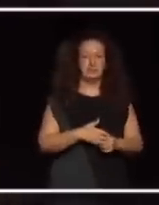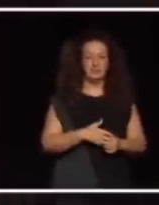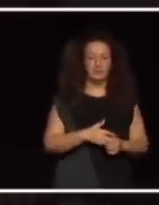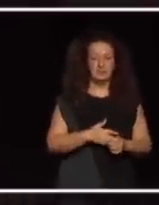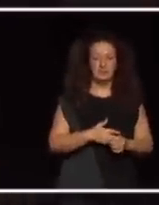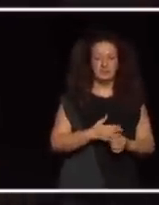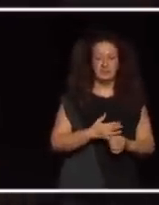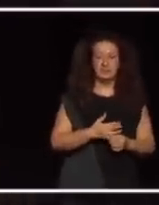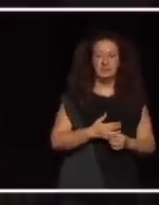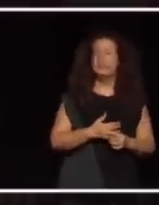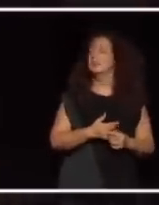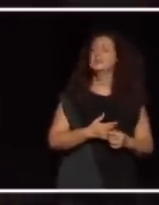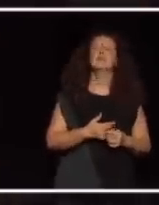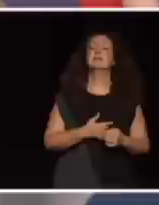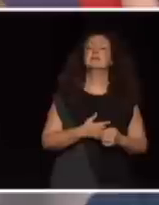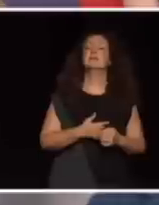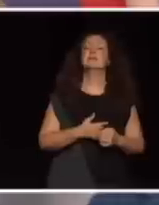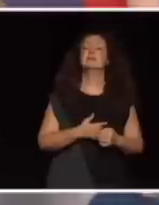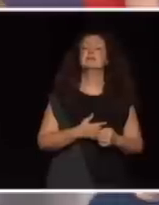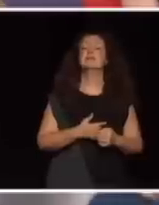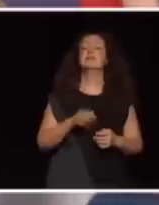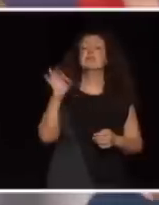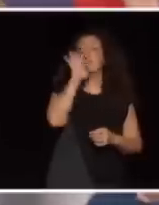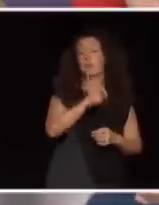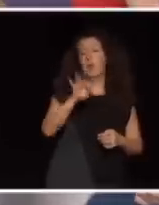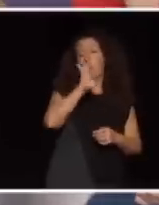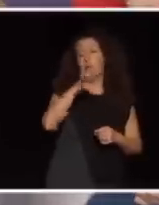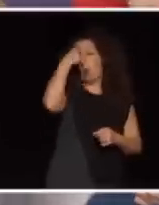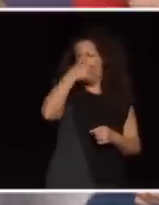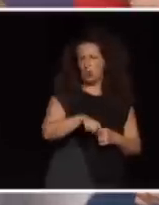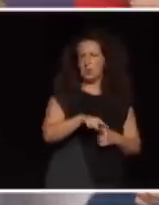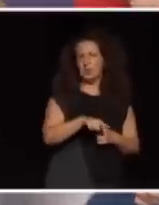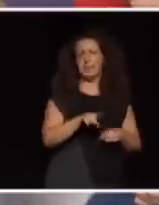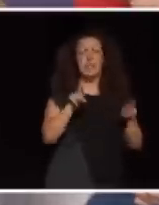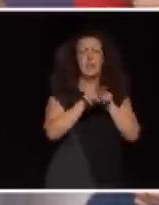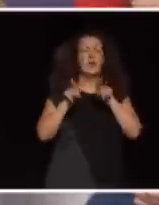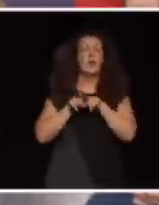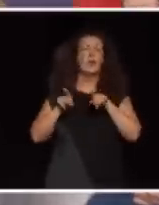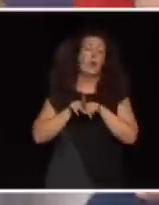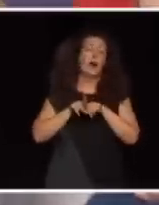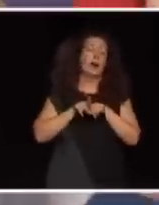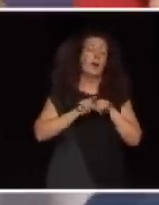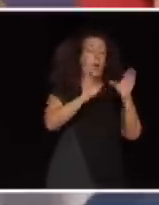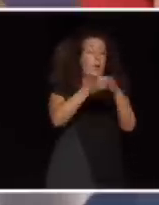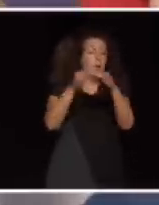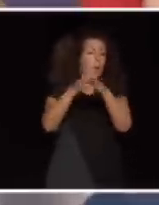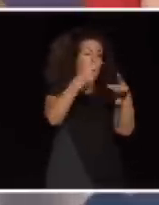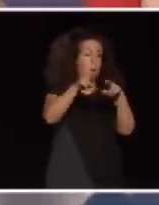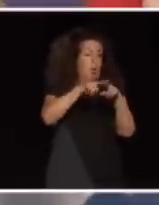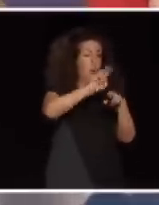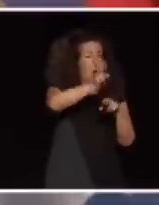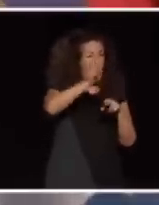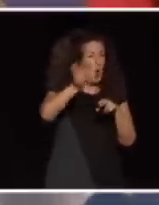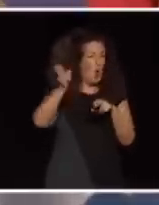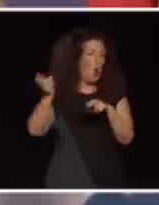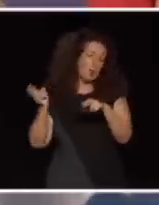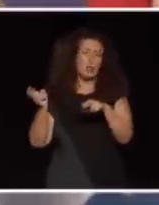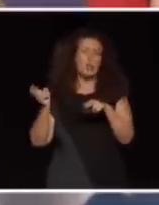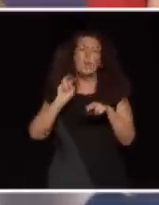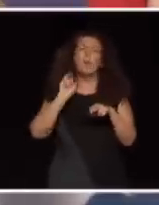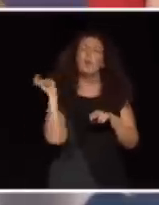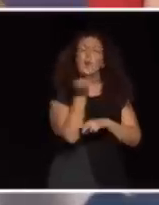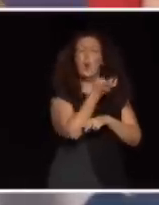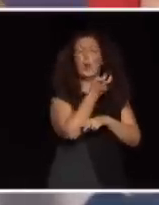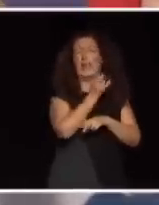Y en cuarto lugar, Podemos es consciente, como lo son también el resto de fuerzas políticas de la mayoría plurinacional